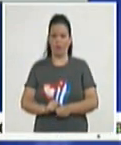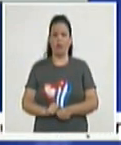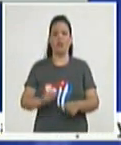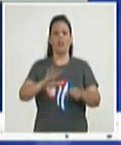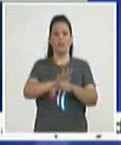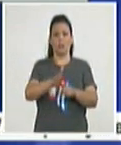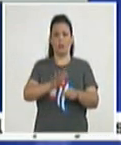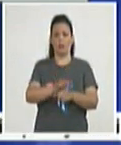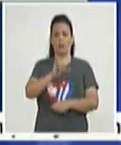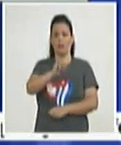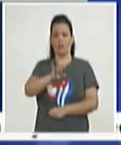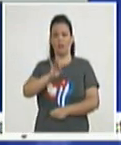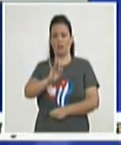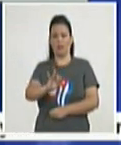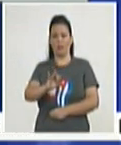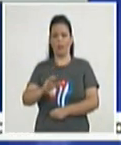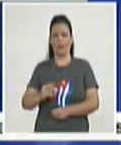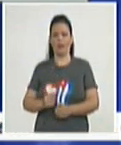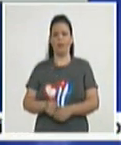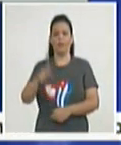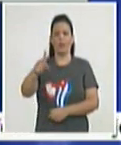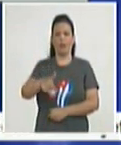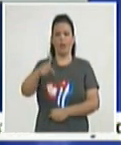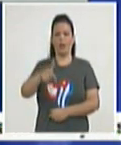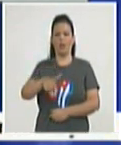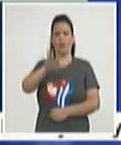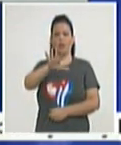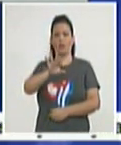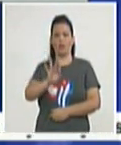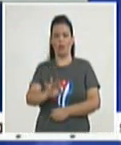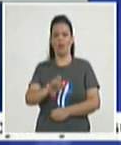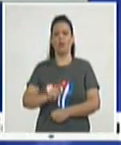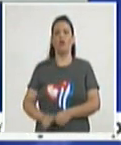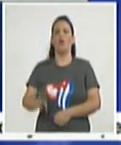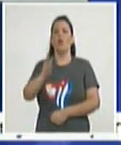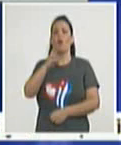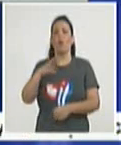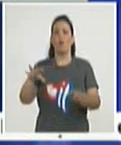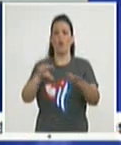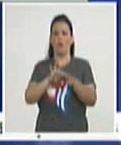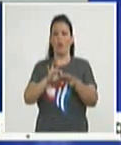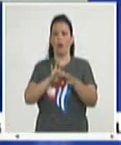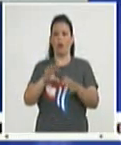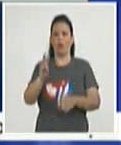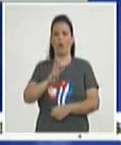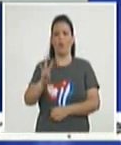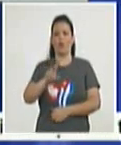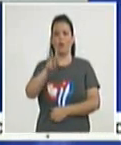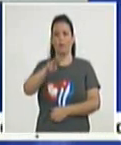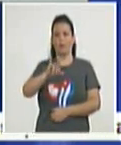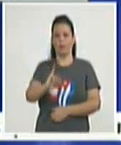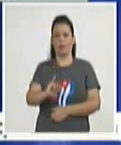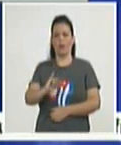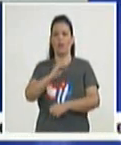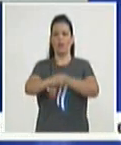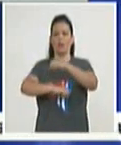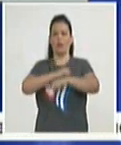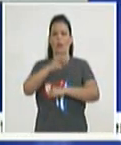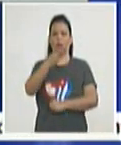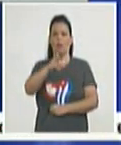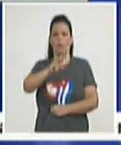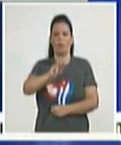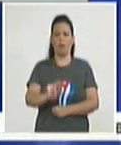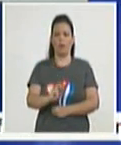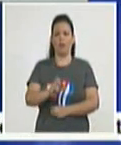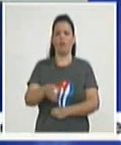67 positivos, Jaruco 58, Güines 26, Quibicán 20, Melena del Sur 13, San